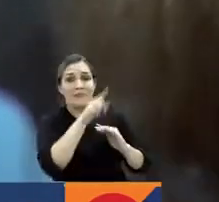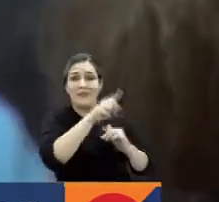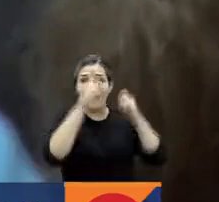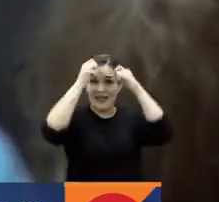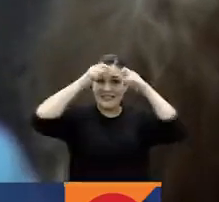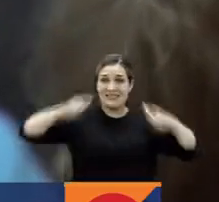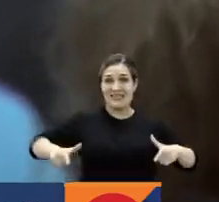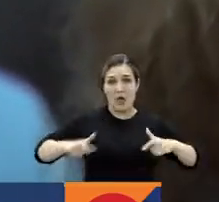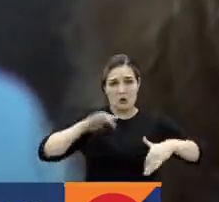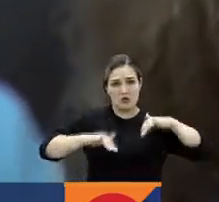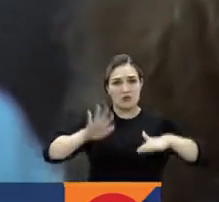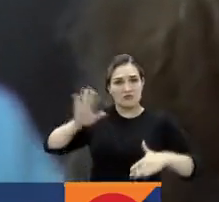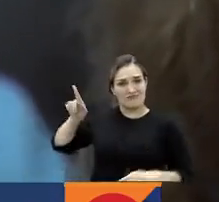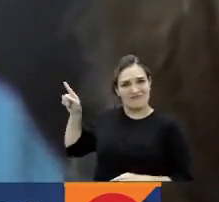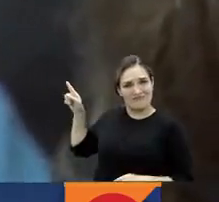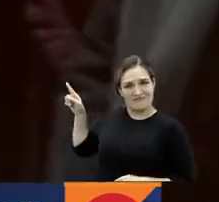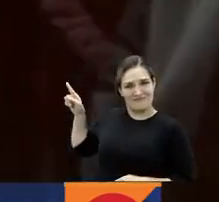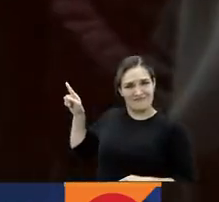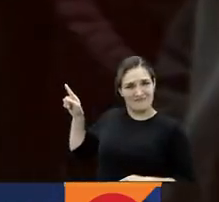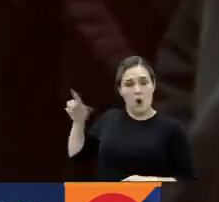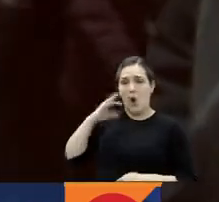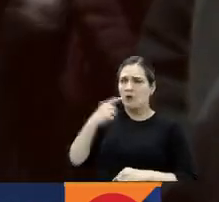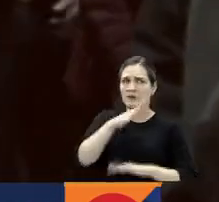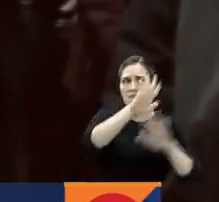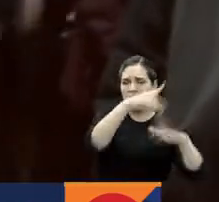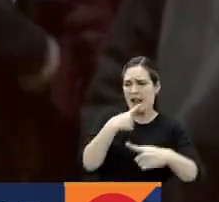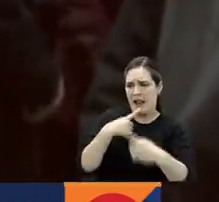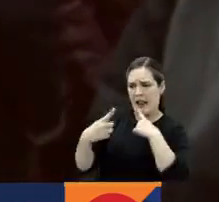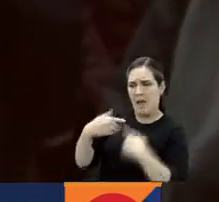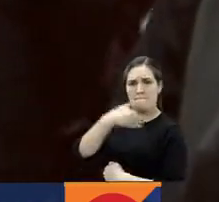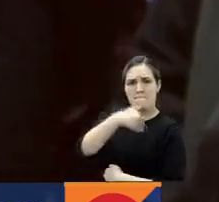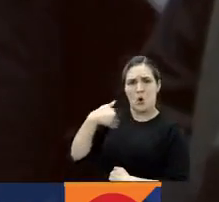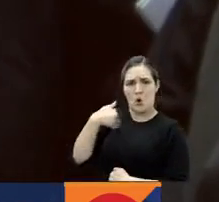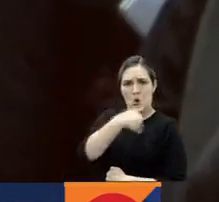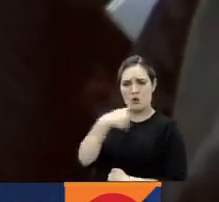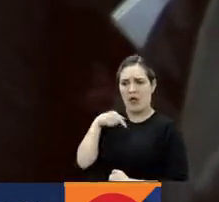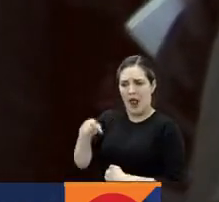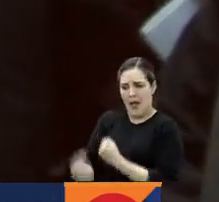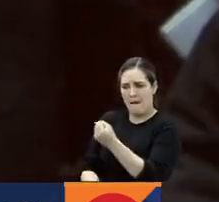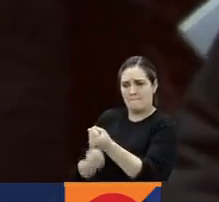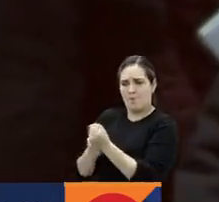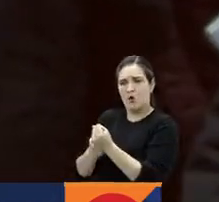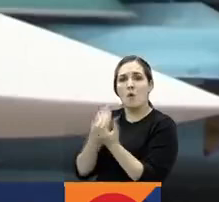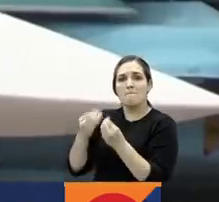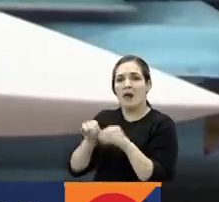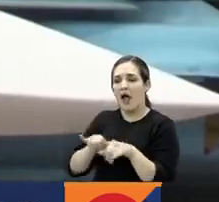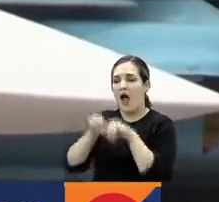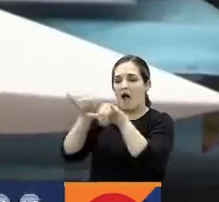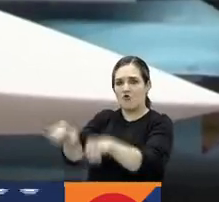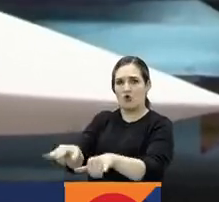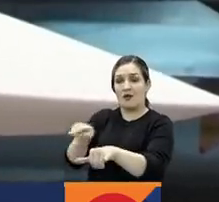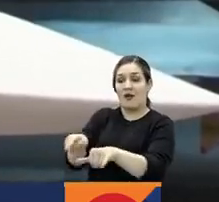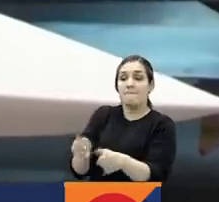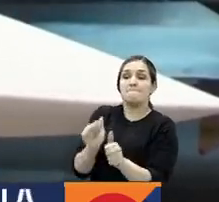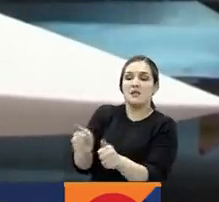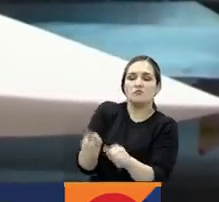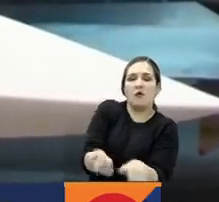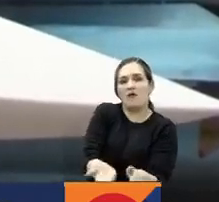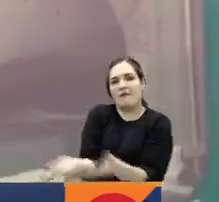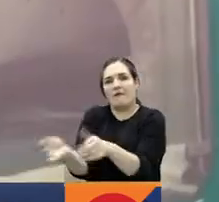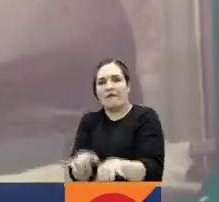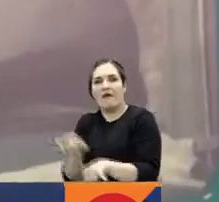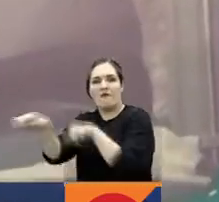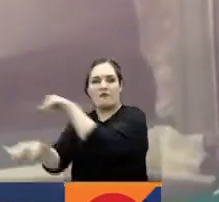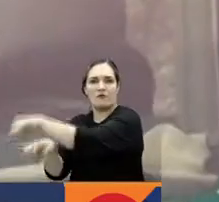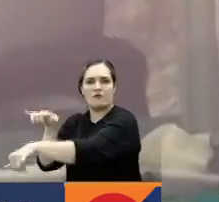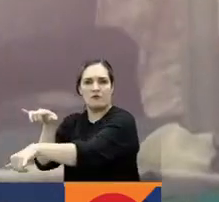Estado, Anthony Blinken, que trabaja con Polonia para la entrega de aviones a Ucrania a petición de su presidente, el portavoz del Ministerio de Defensa